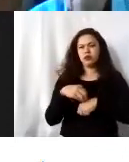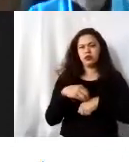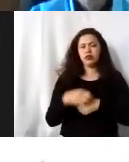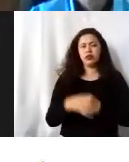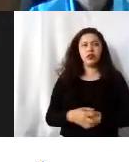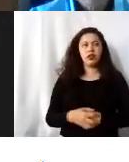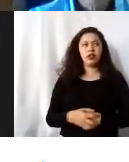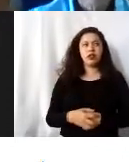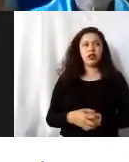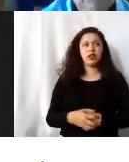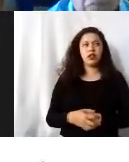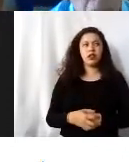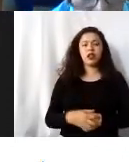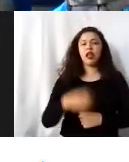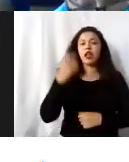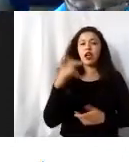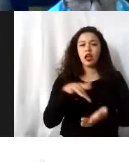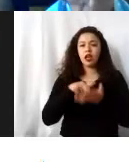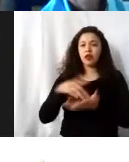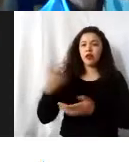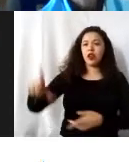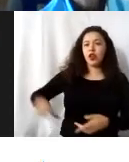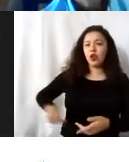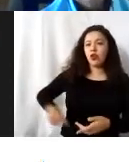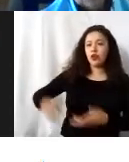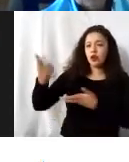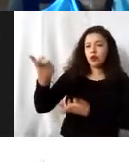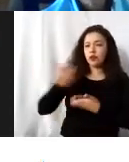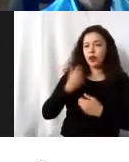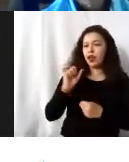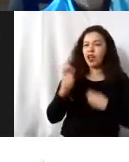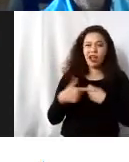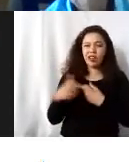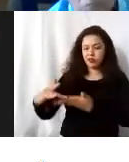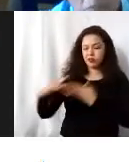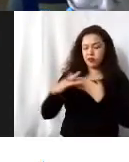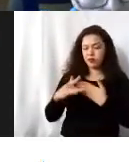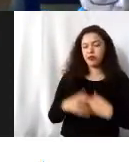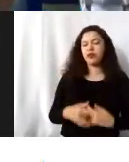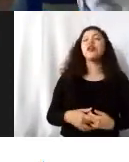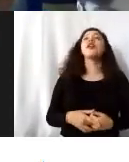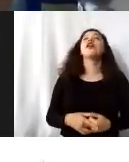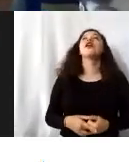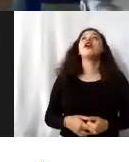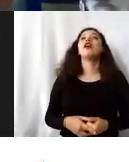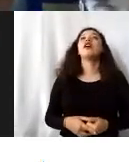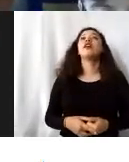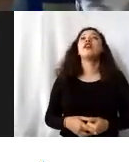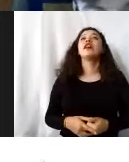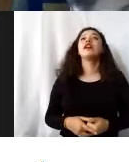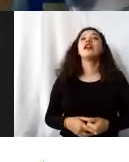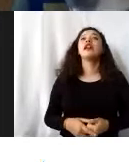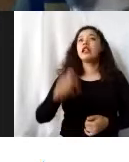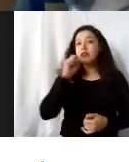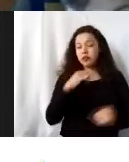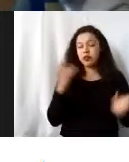reciben algún apoyo económico por parte del gobierno. Ujú. Y también si la familia cuenta con algún tipo